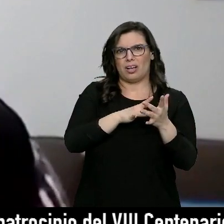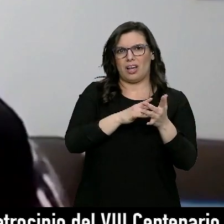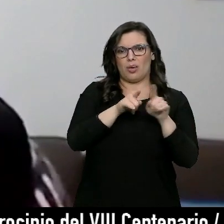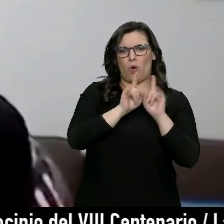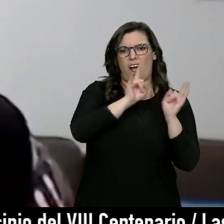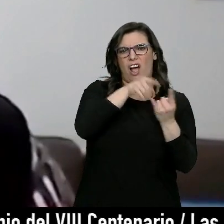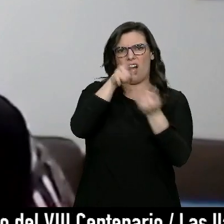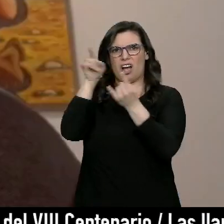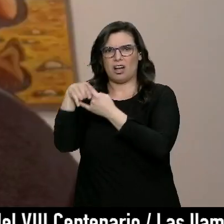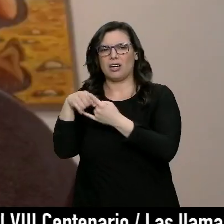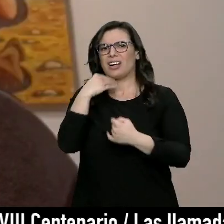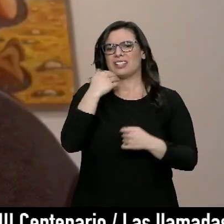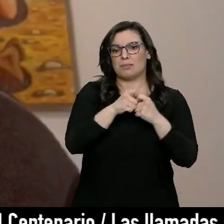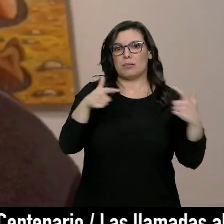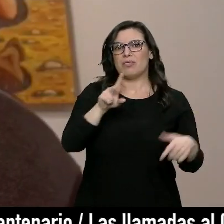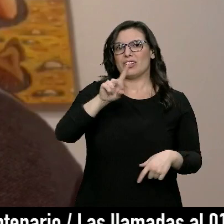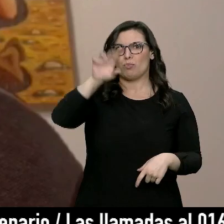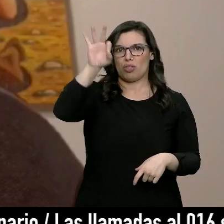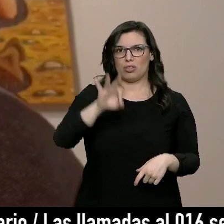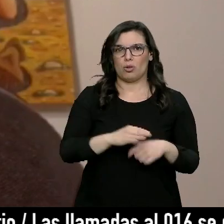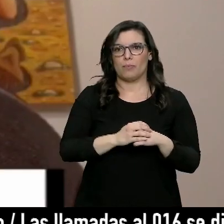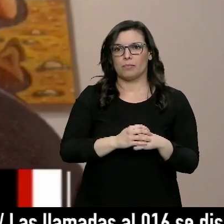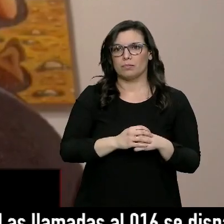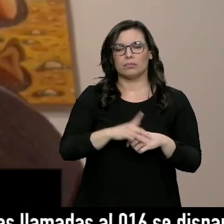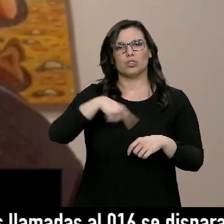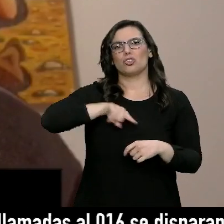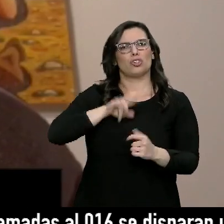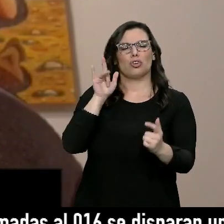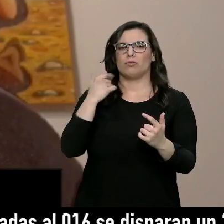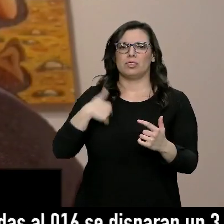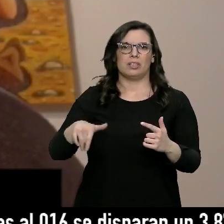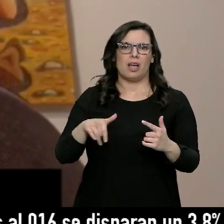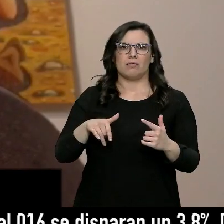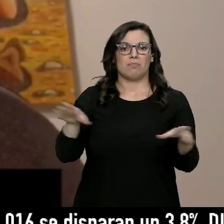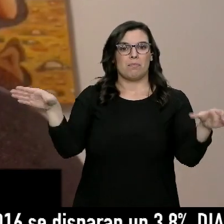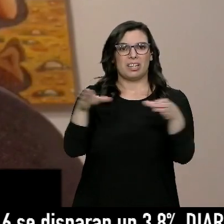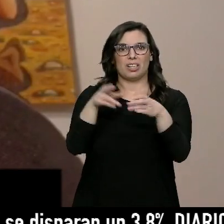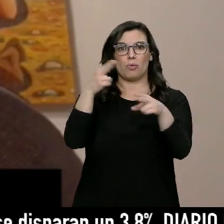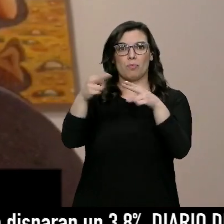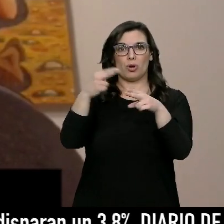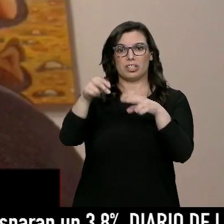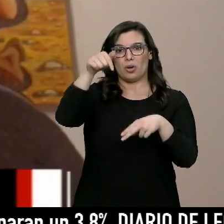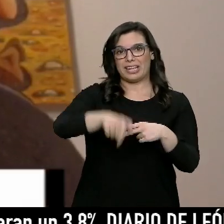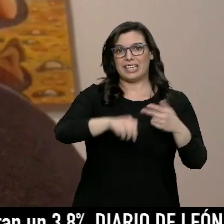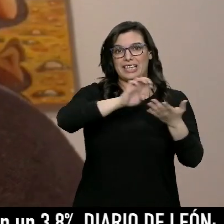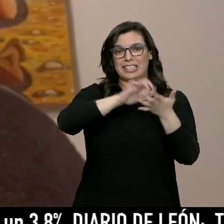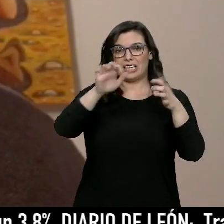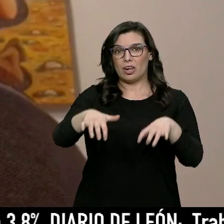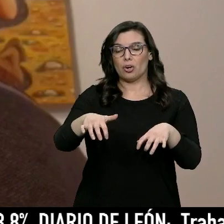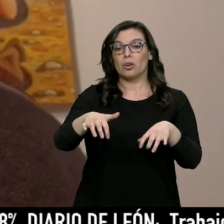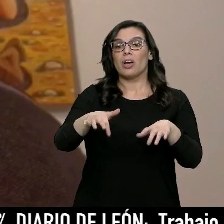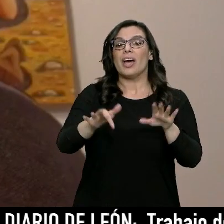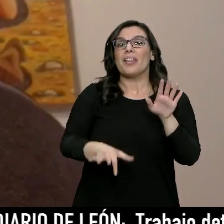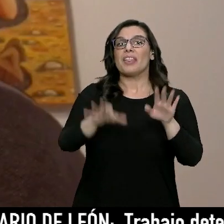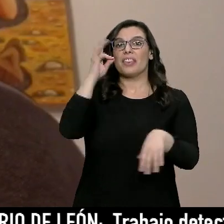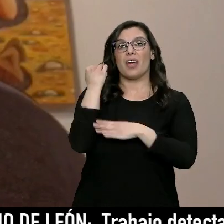en torno a casi un 20%. Rompemos todo tipo de relación con los partidos que en Castilla y León han